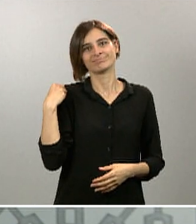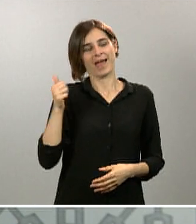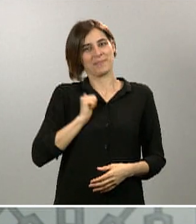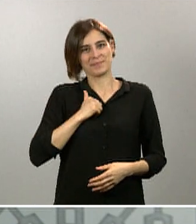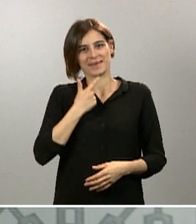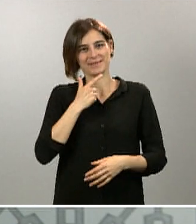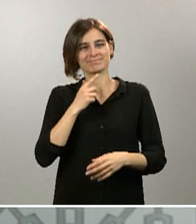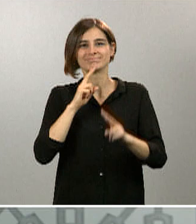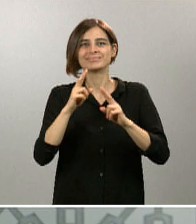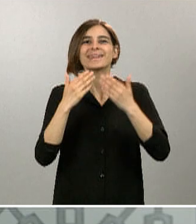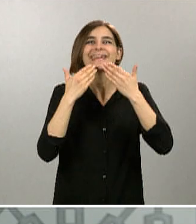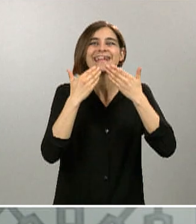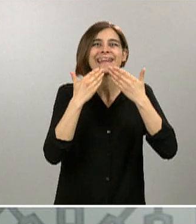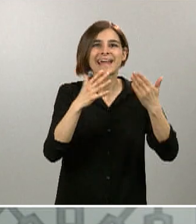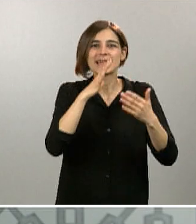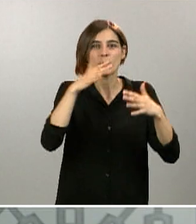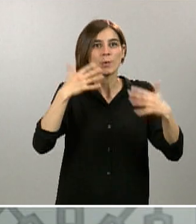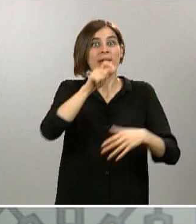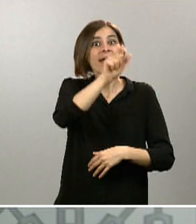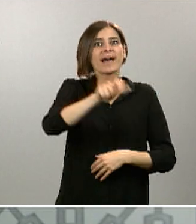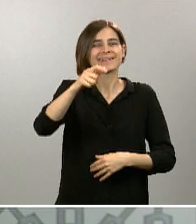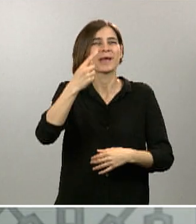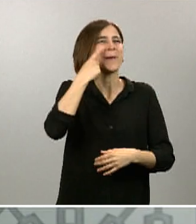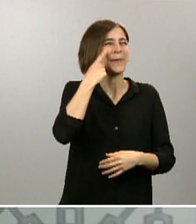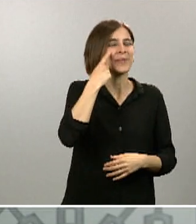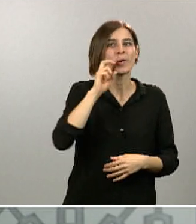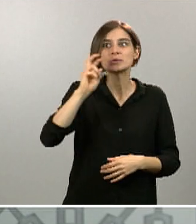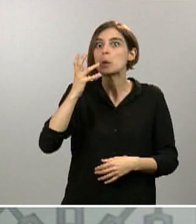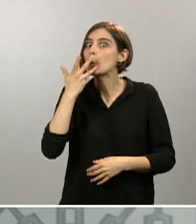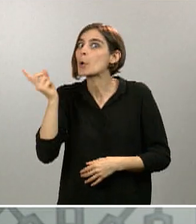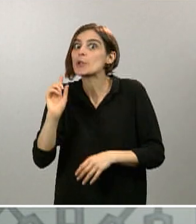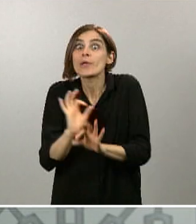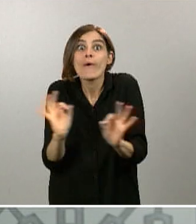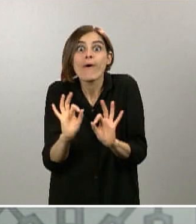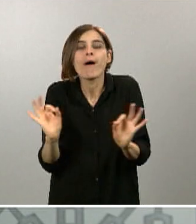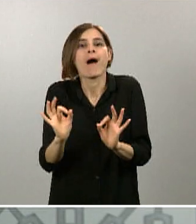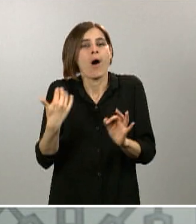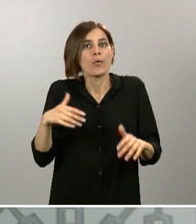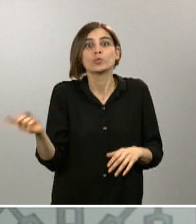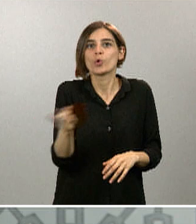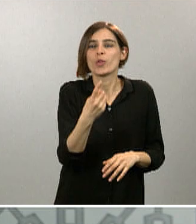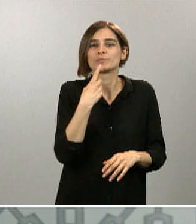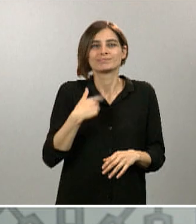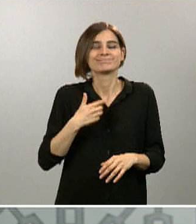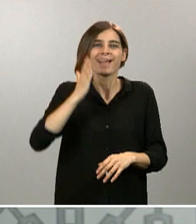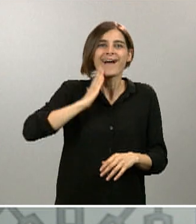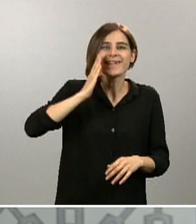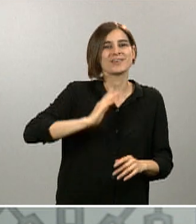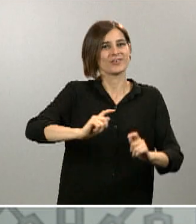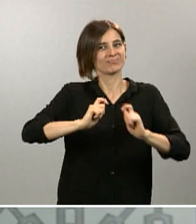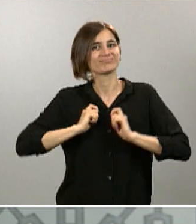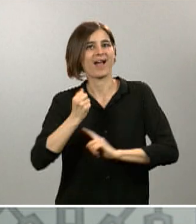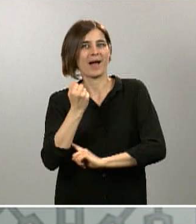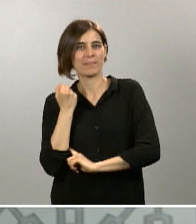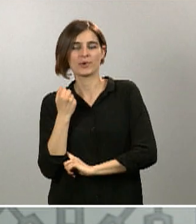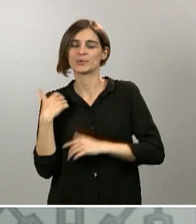gente, que algunos conozco, otros ni siquiera conozco, y de verdad que quiero agradecer encarecidamente a todas estas personas que han